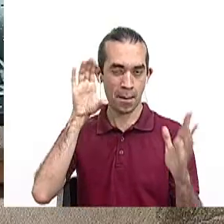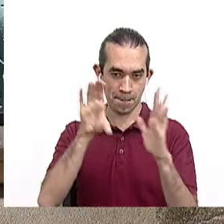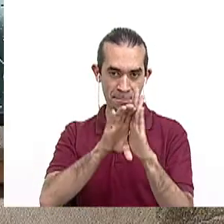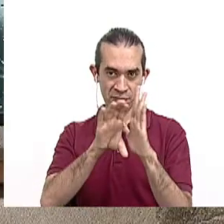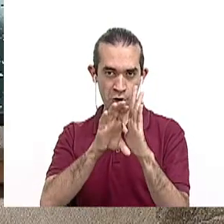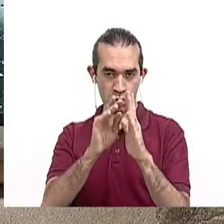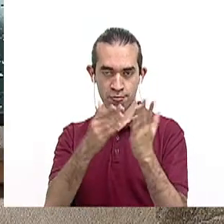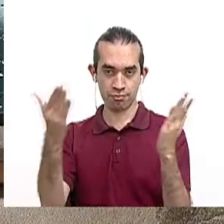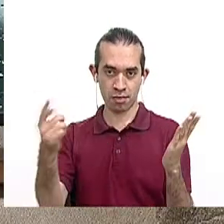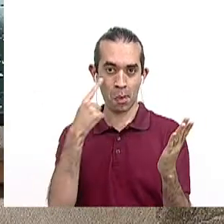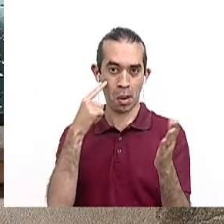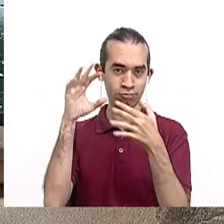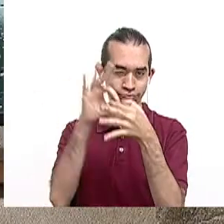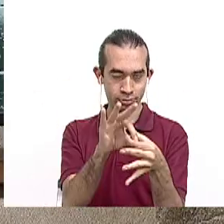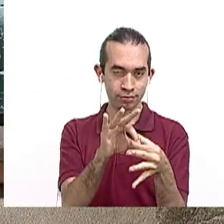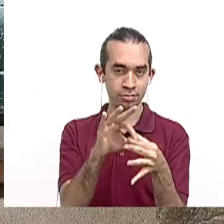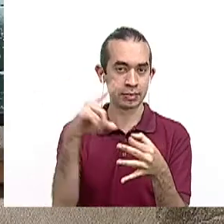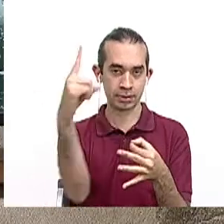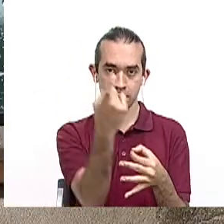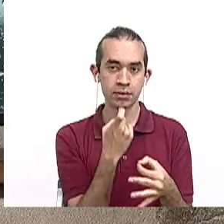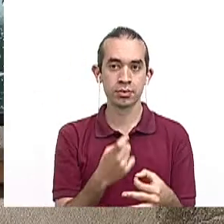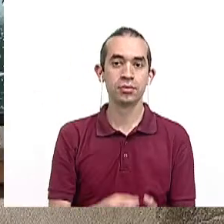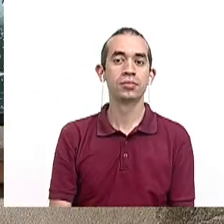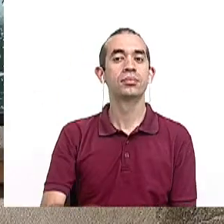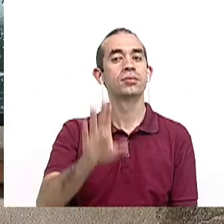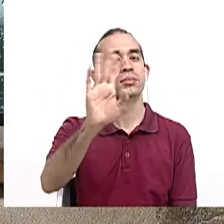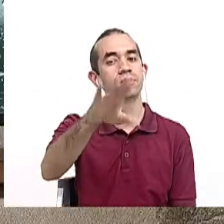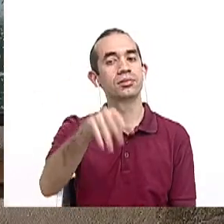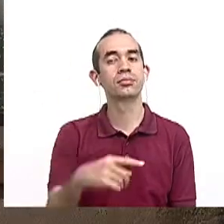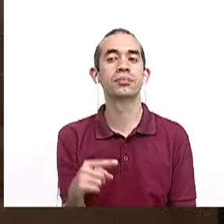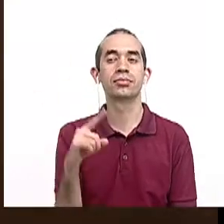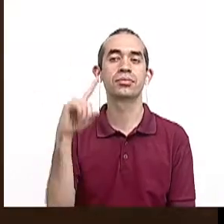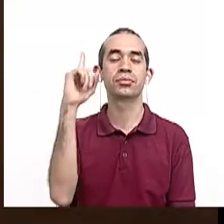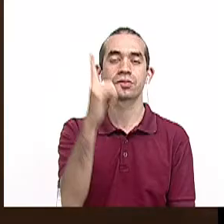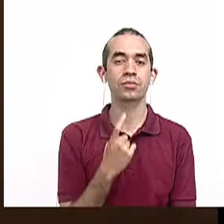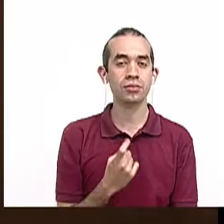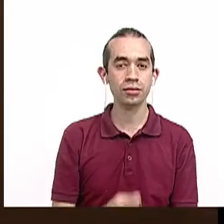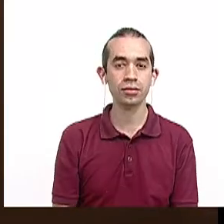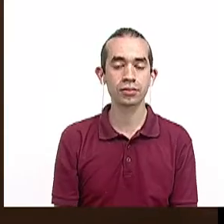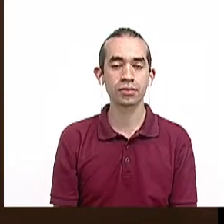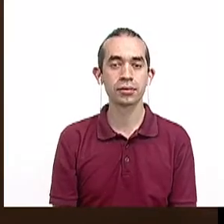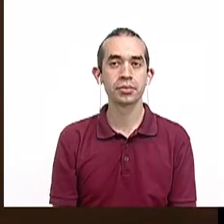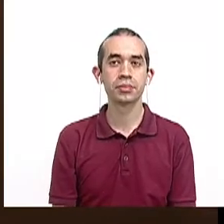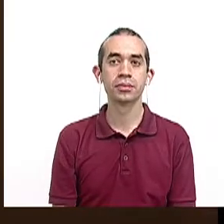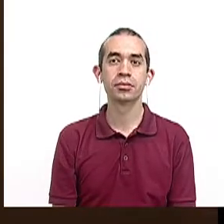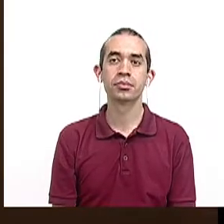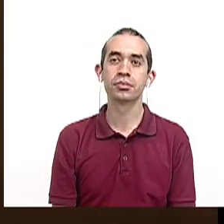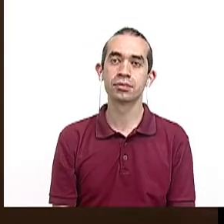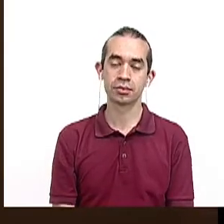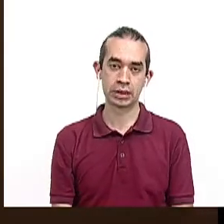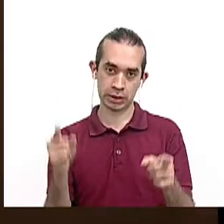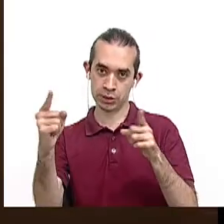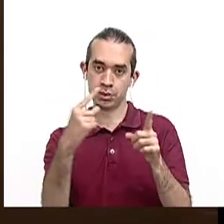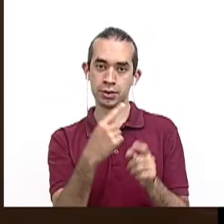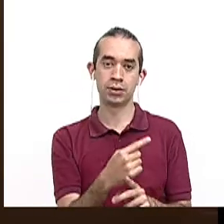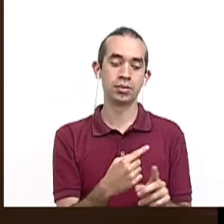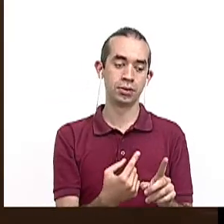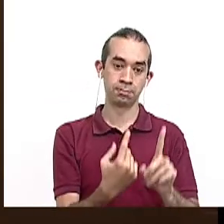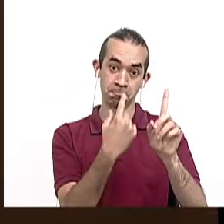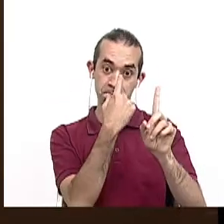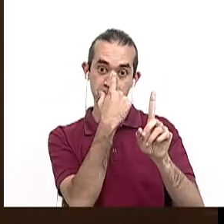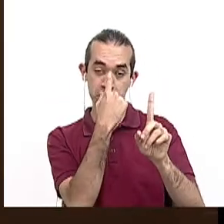pregunta que nos hace Andrés. Nos hace la consulta si el